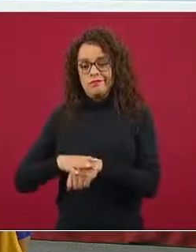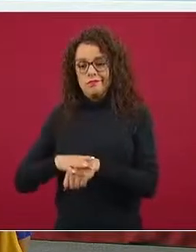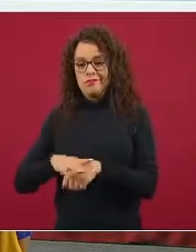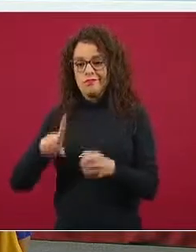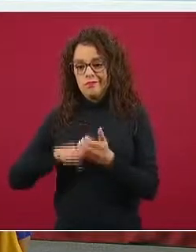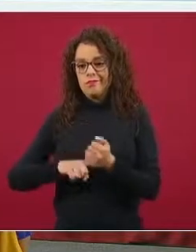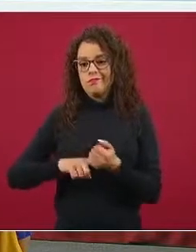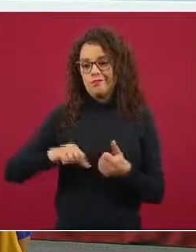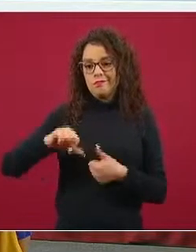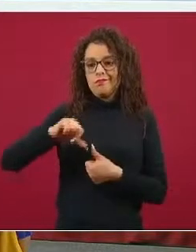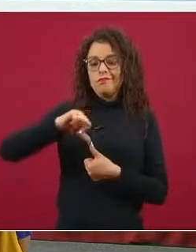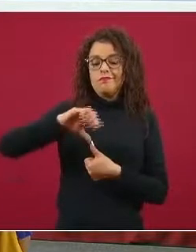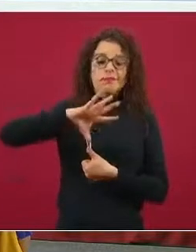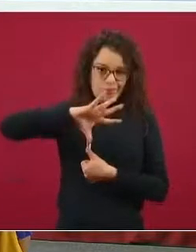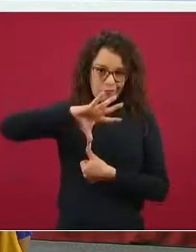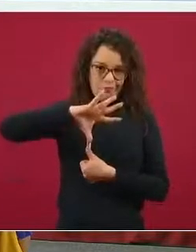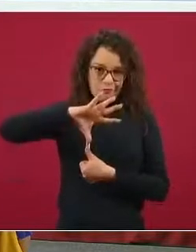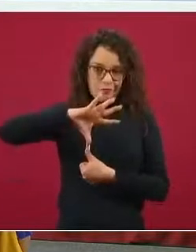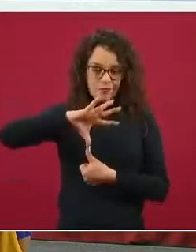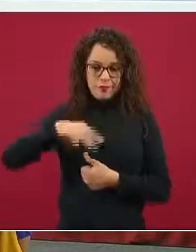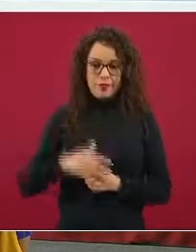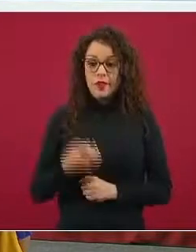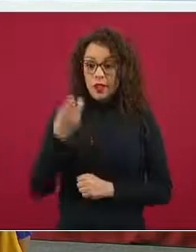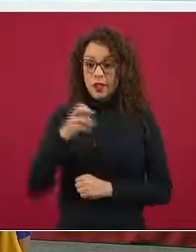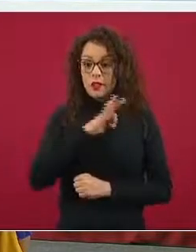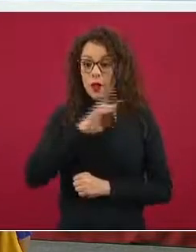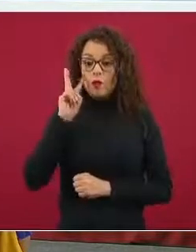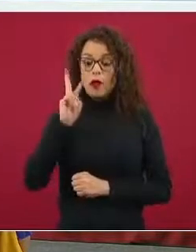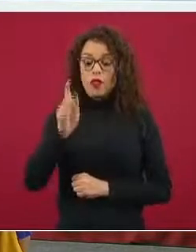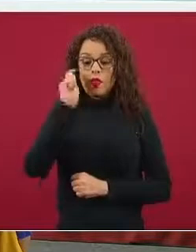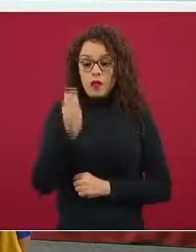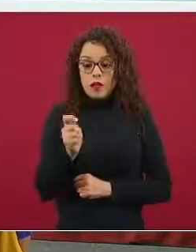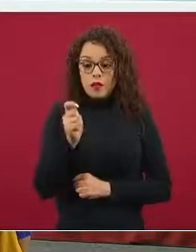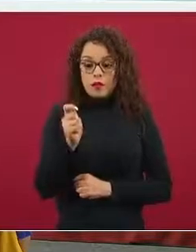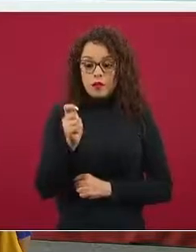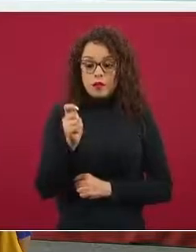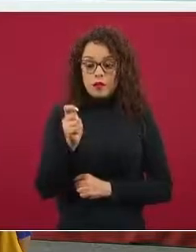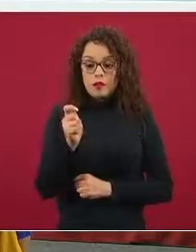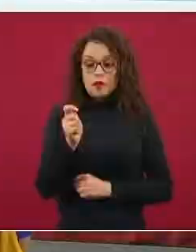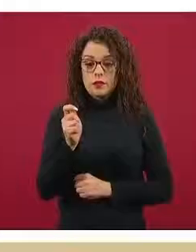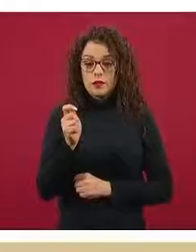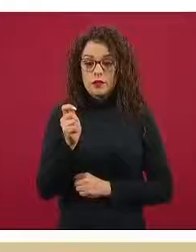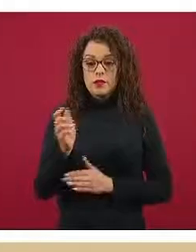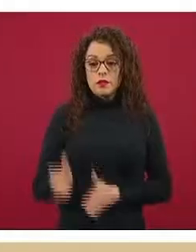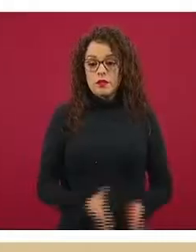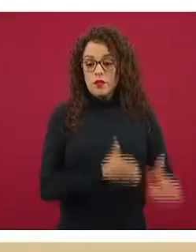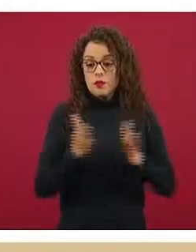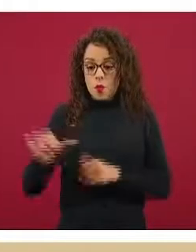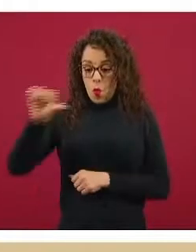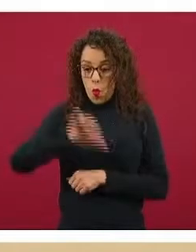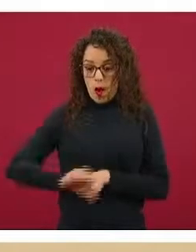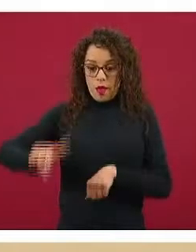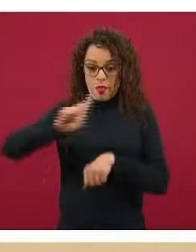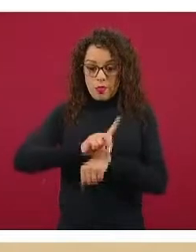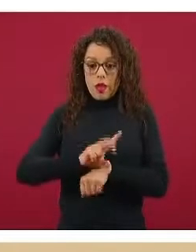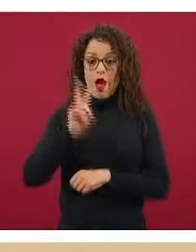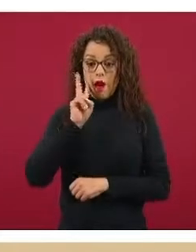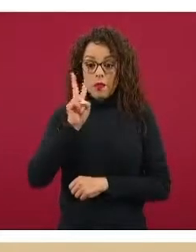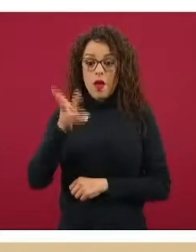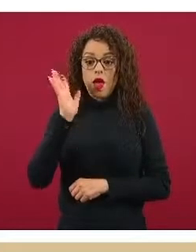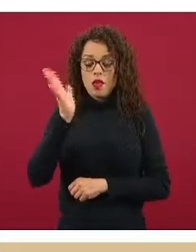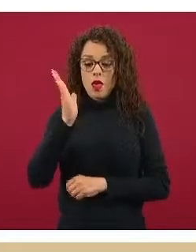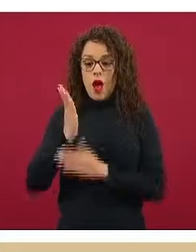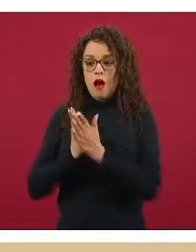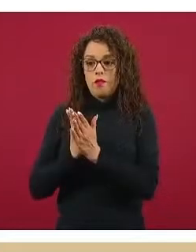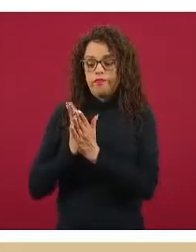inclusive el incremento que vemos para América del Norte, ya para el corte del día de hoy, vemos que ha superado